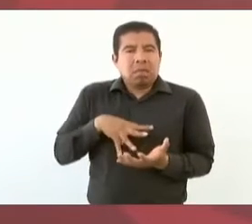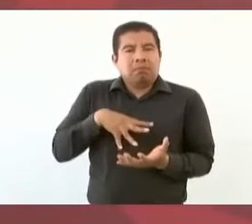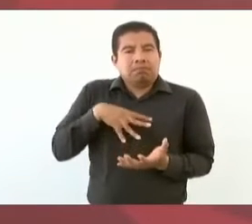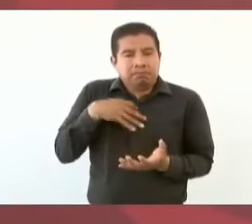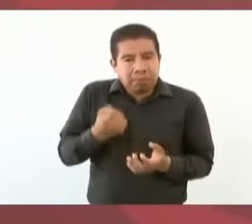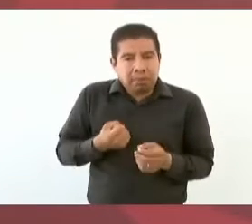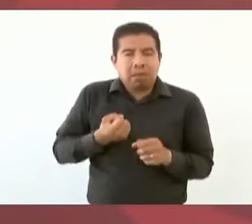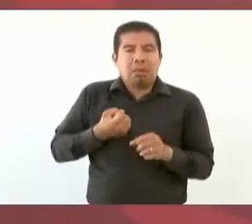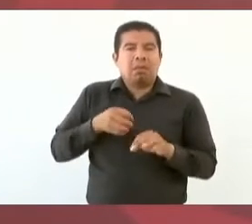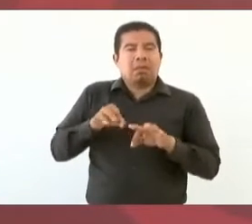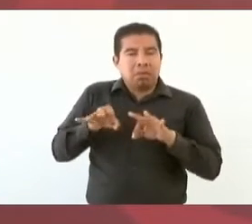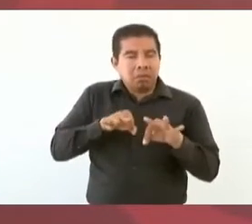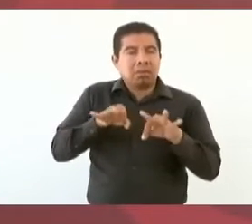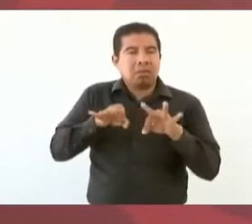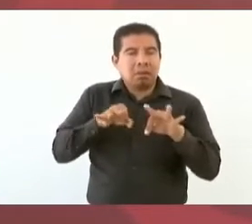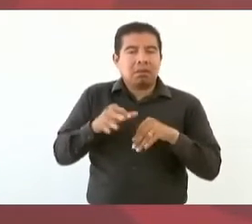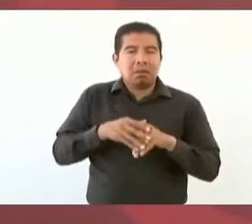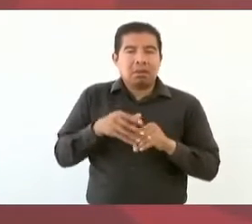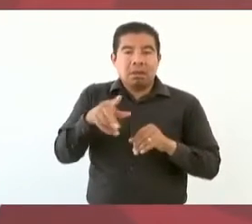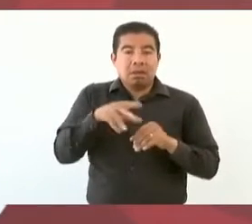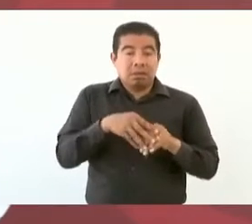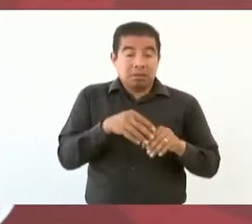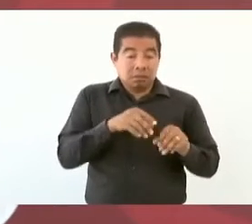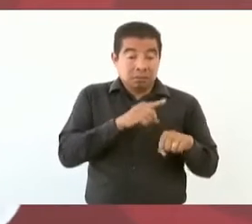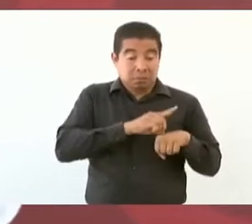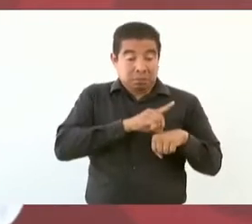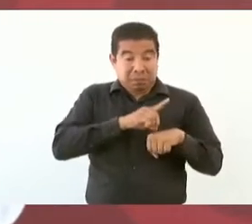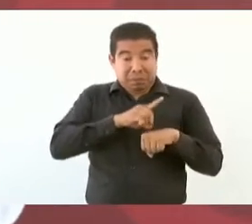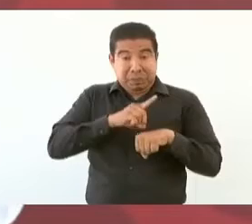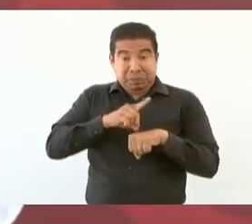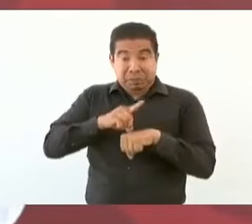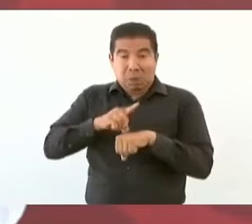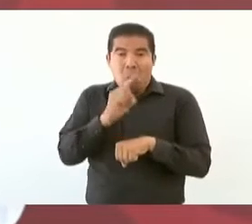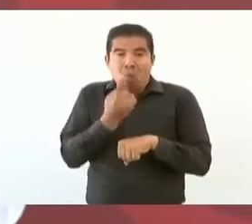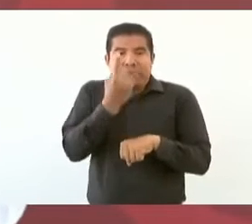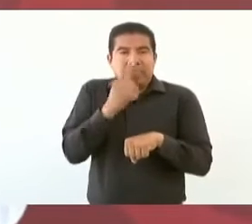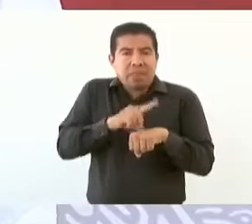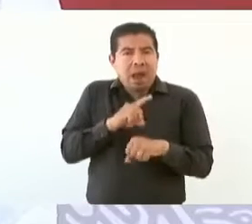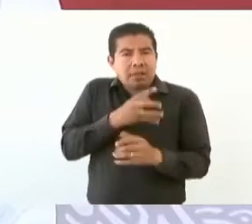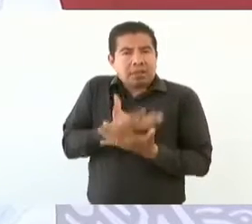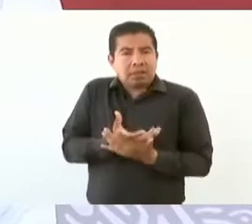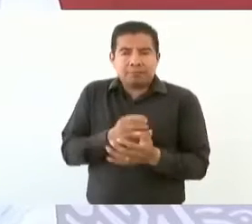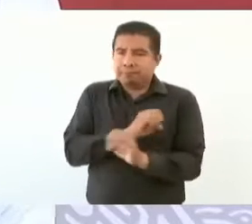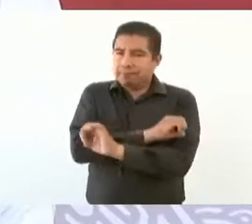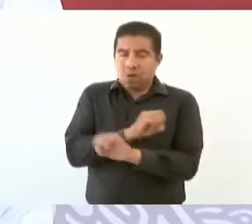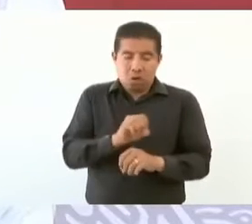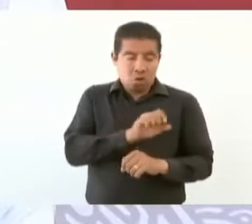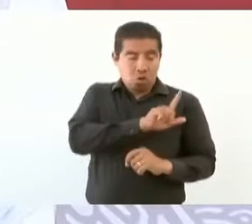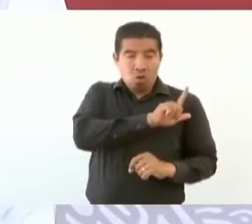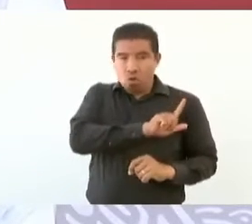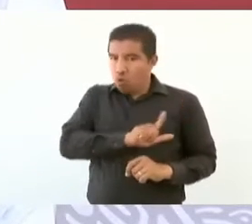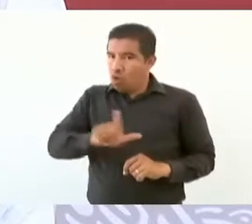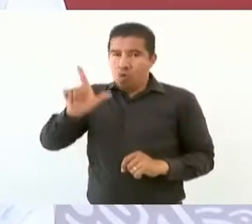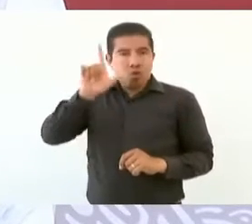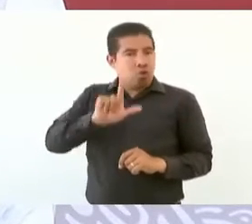había día de descanso, era de lunes a lunes,